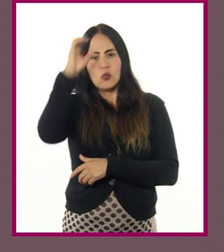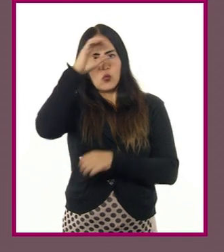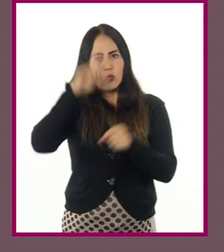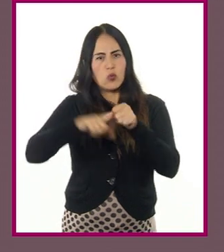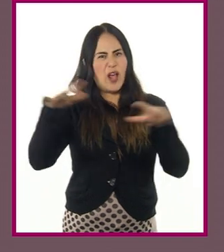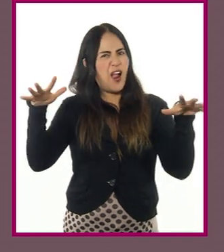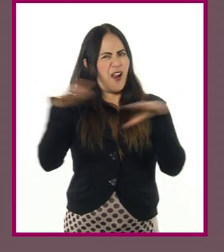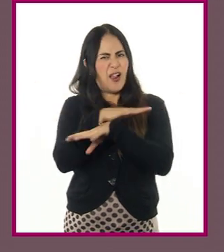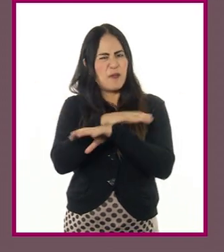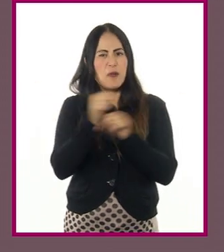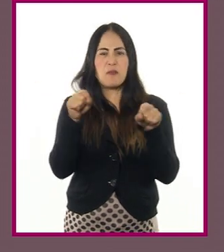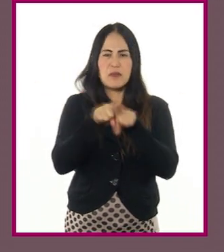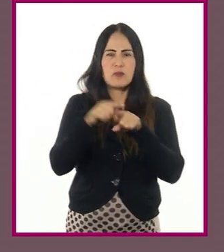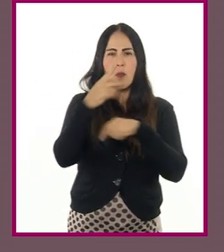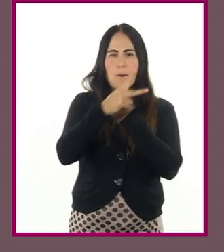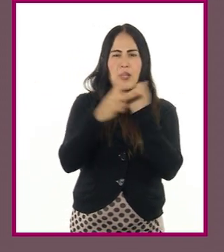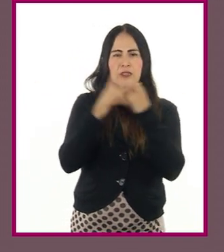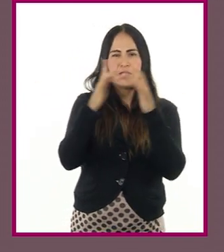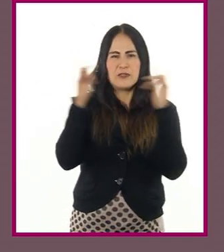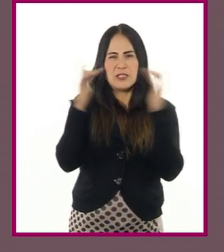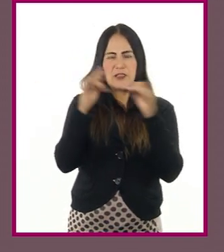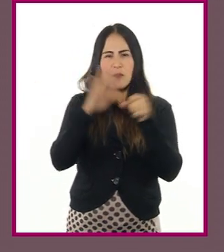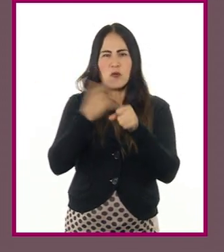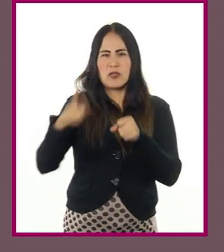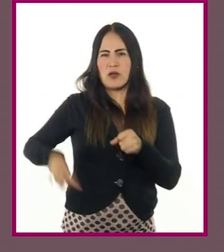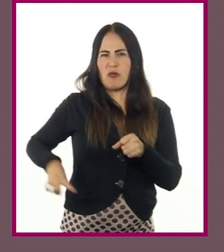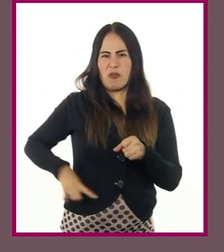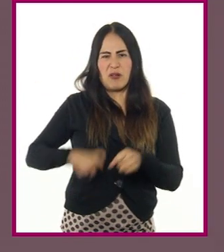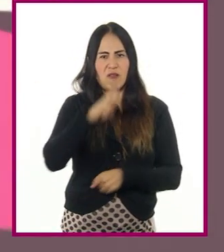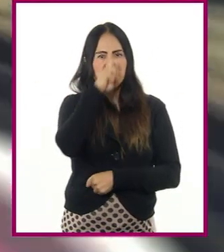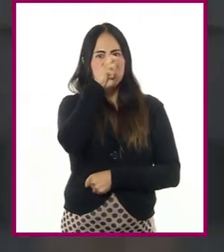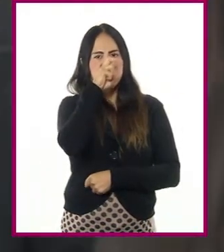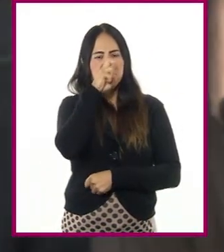en Francia por el autoritarismo del gobierno.